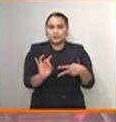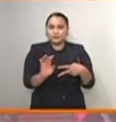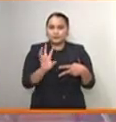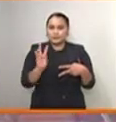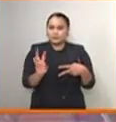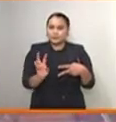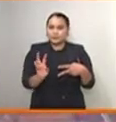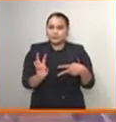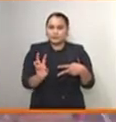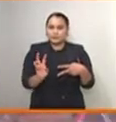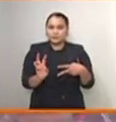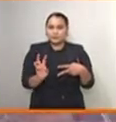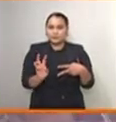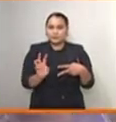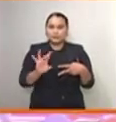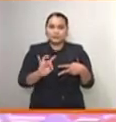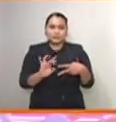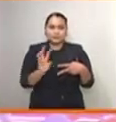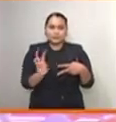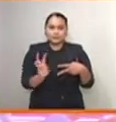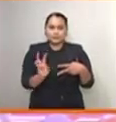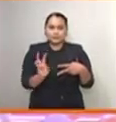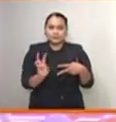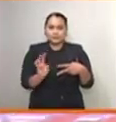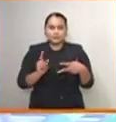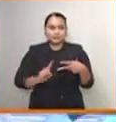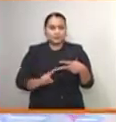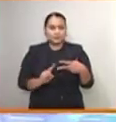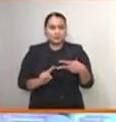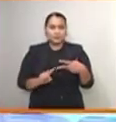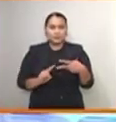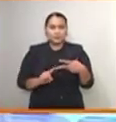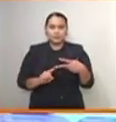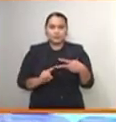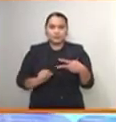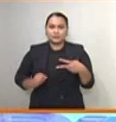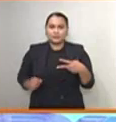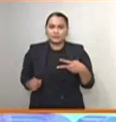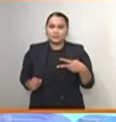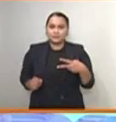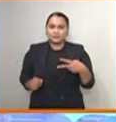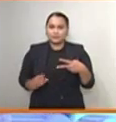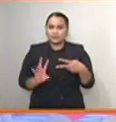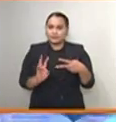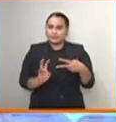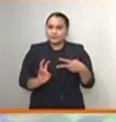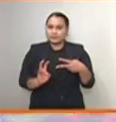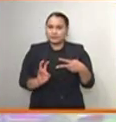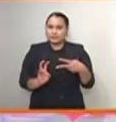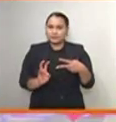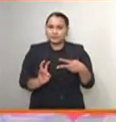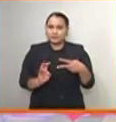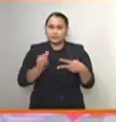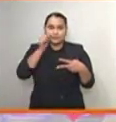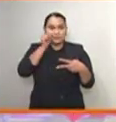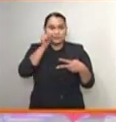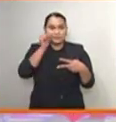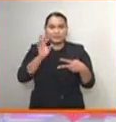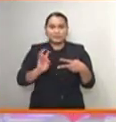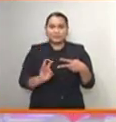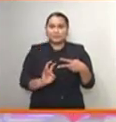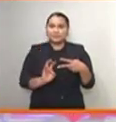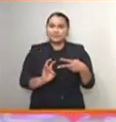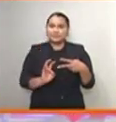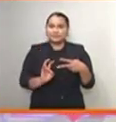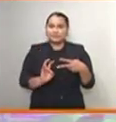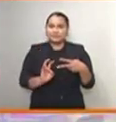6, primer número ganador, 86. Conocemos el segundo número ganador, primer dígito. 7, segundo dígito, atentos.